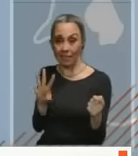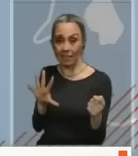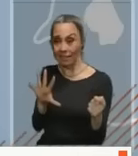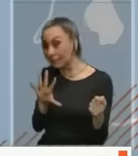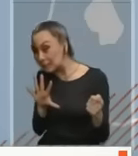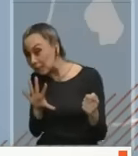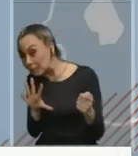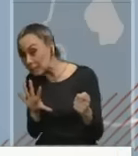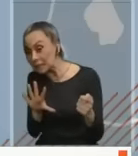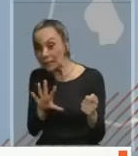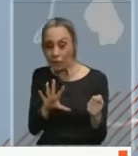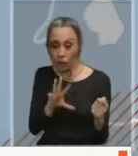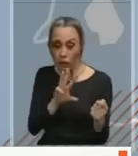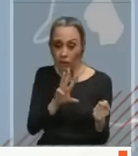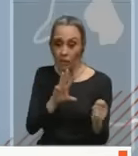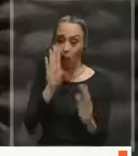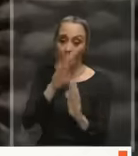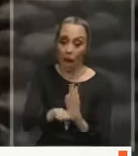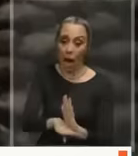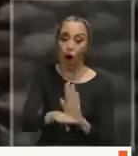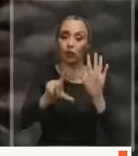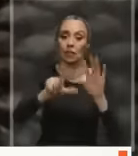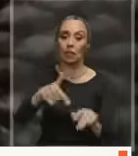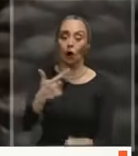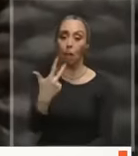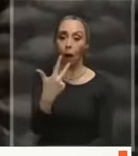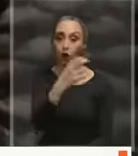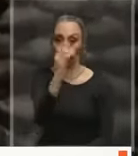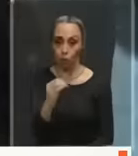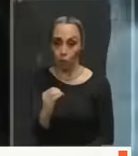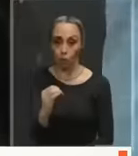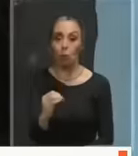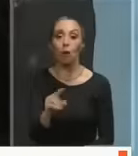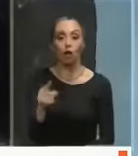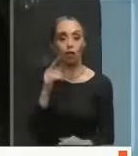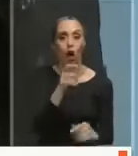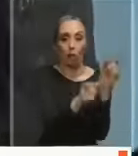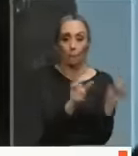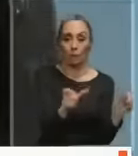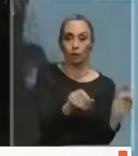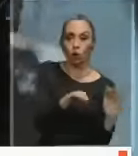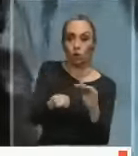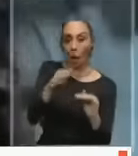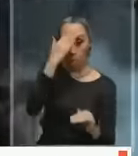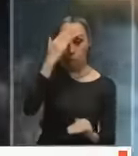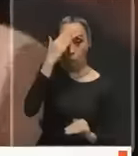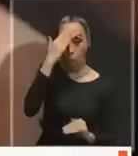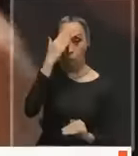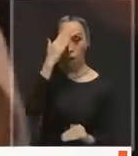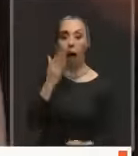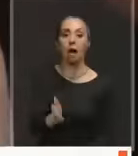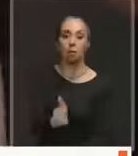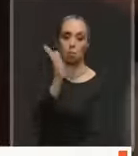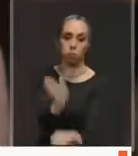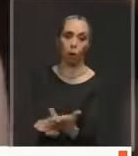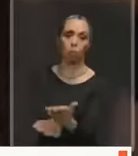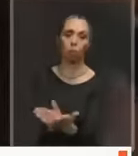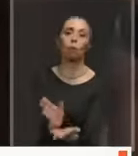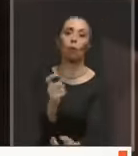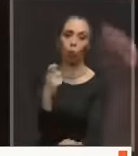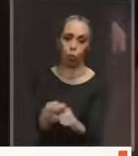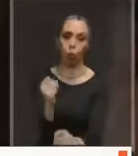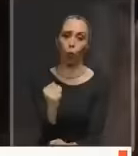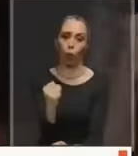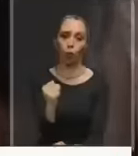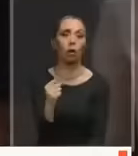a un 7,8%. De ahí la popularidad de la llamada mano dura. A